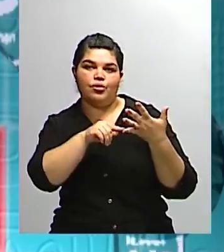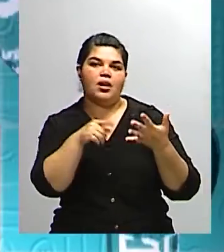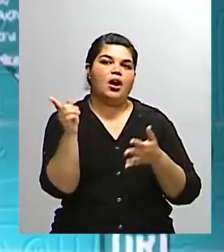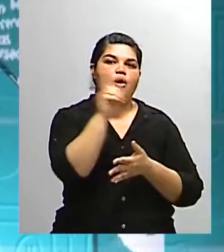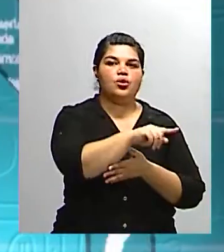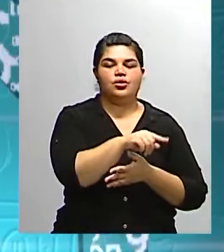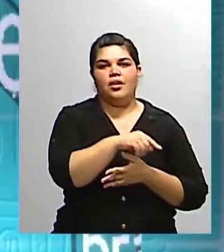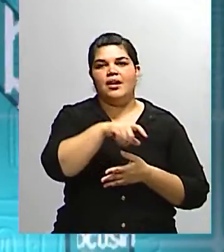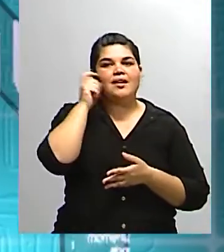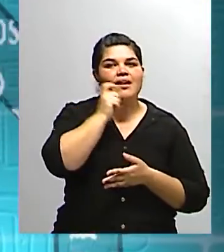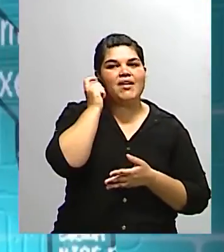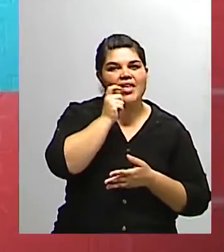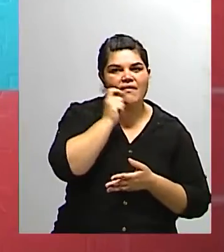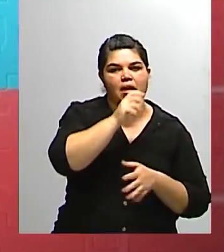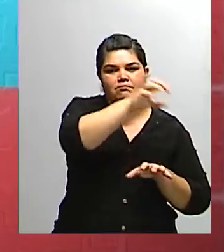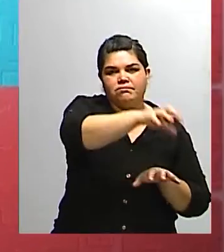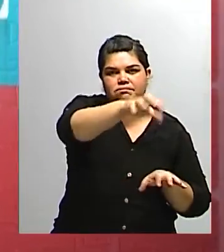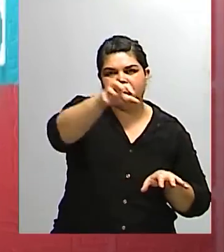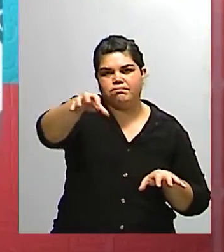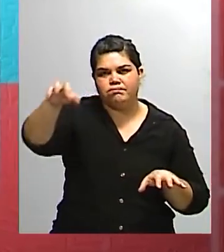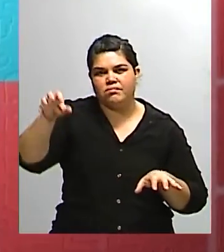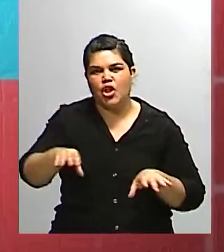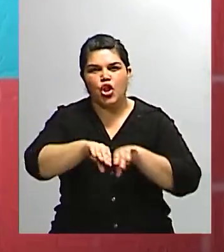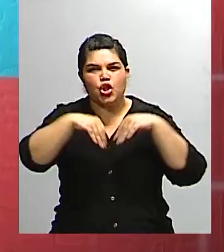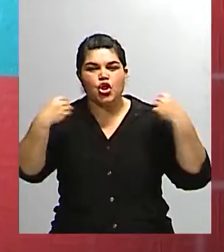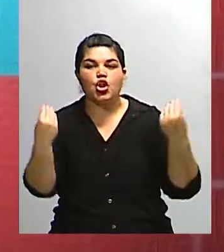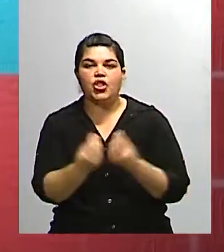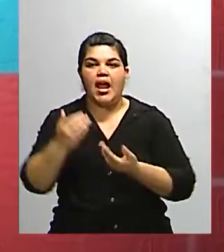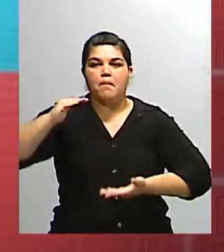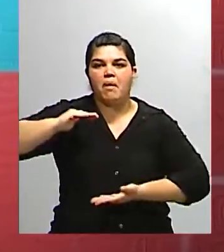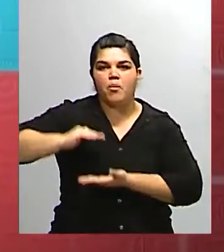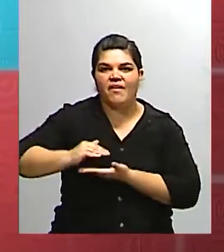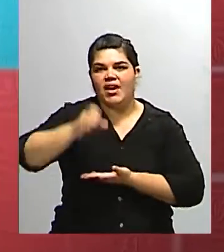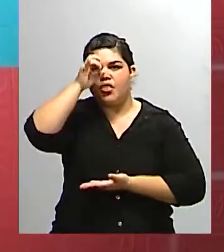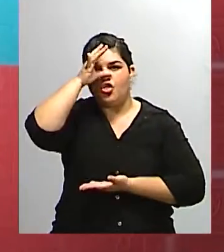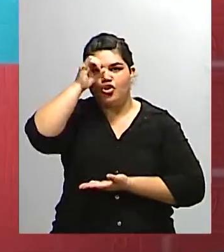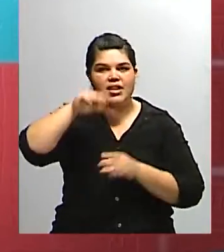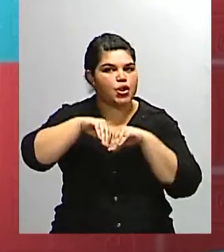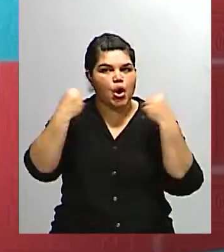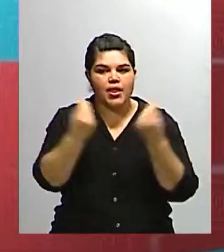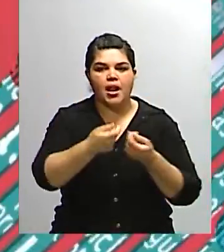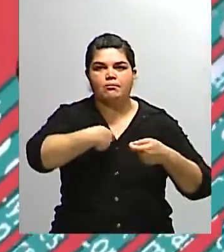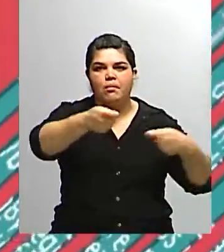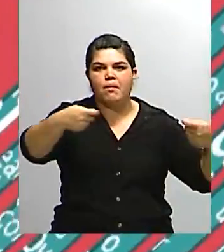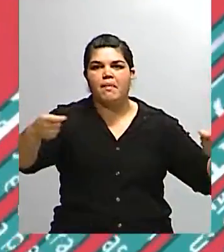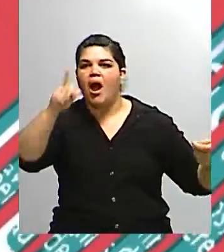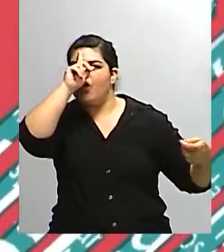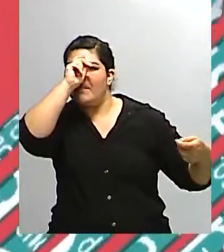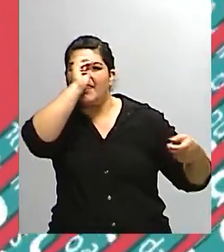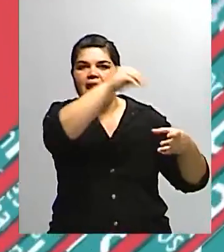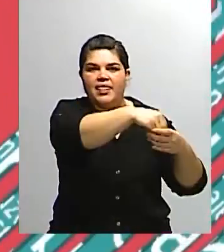Rivadavia, y hay en general, o sea, hay 12 mamógrafos distribuidos en toda la provincia,